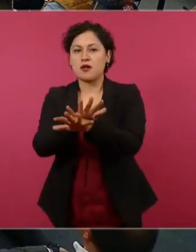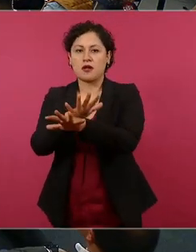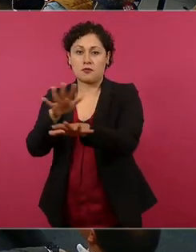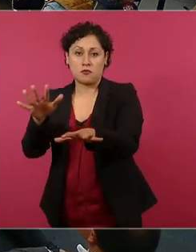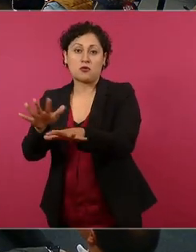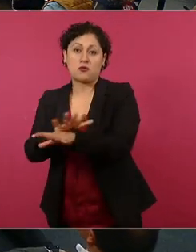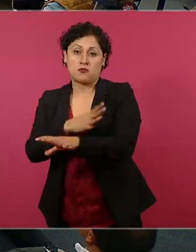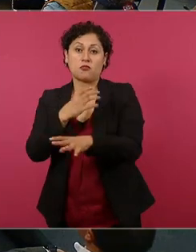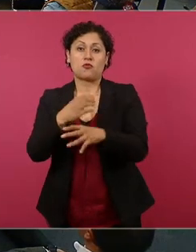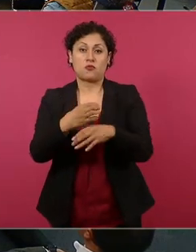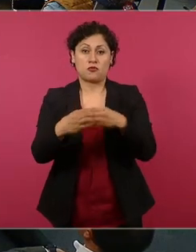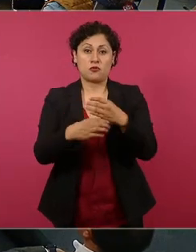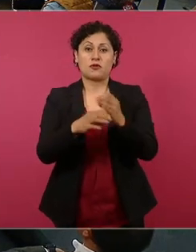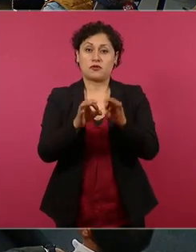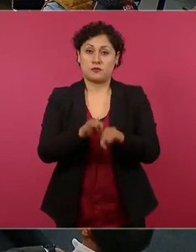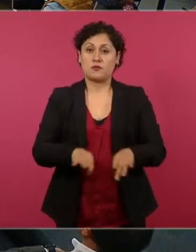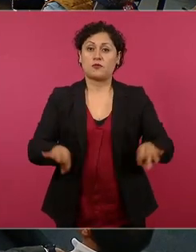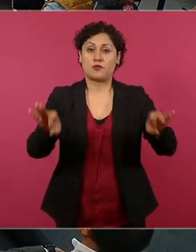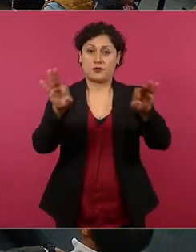Si eso